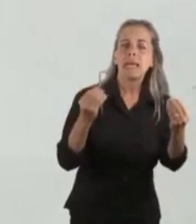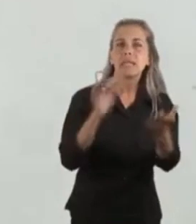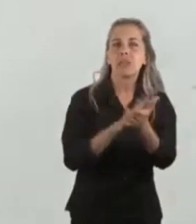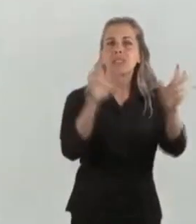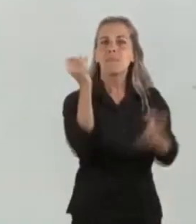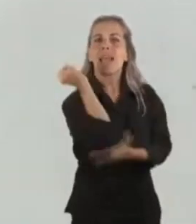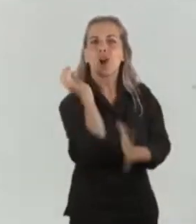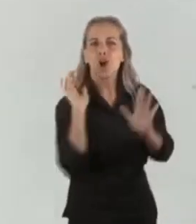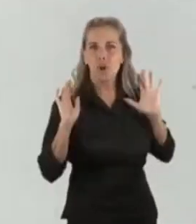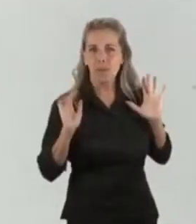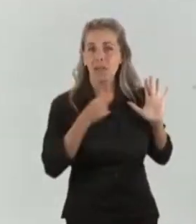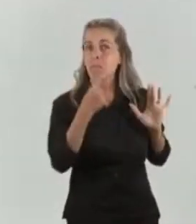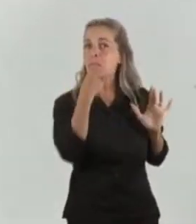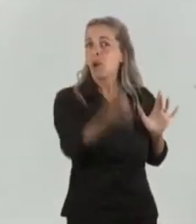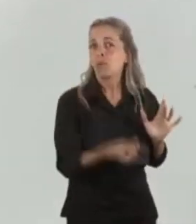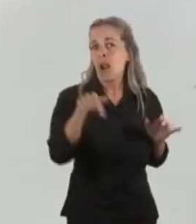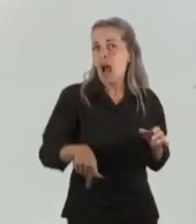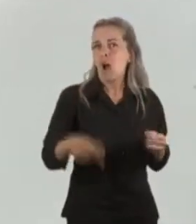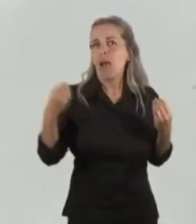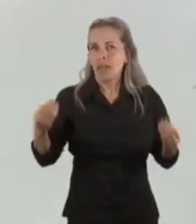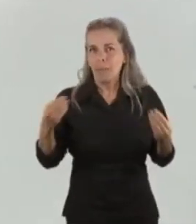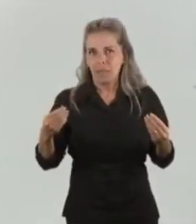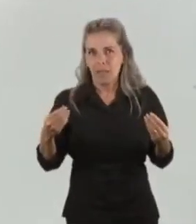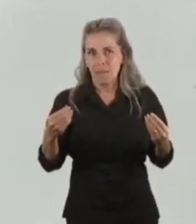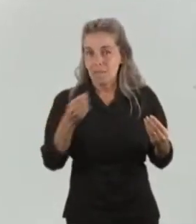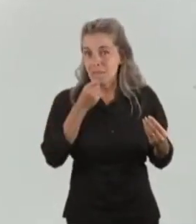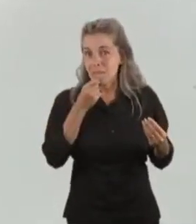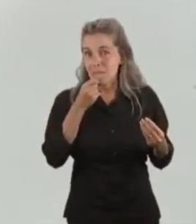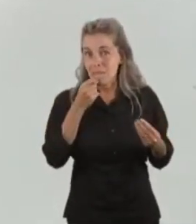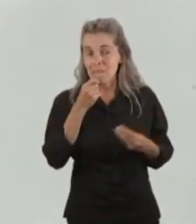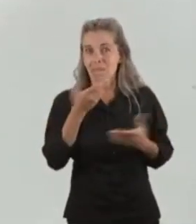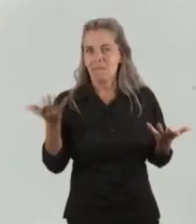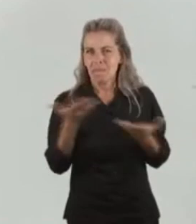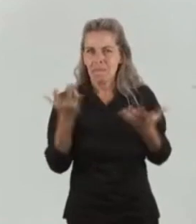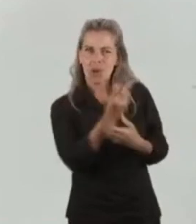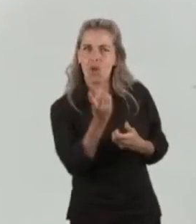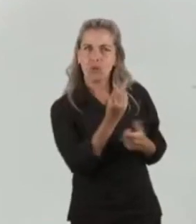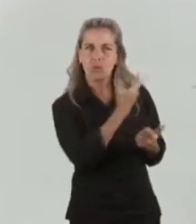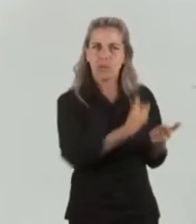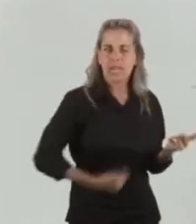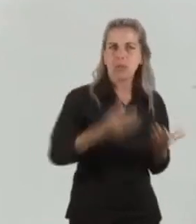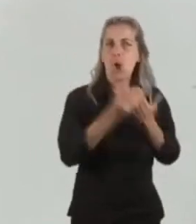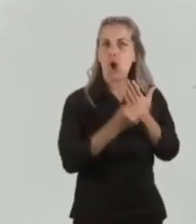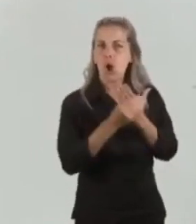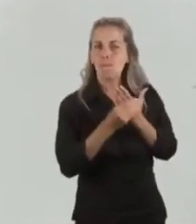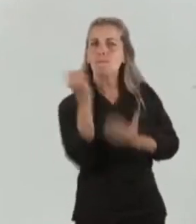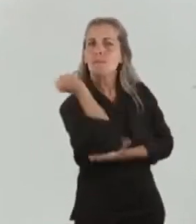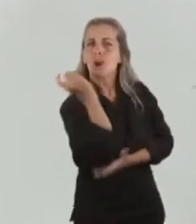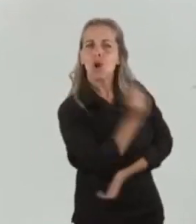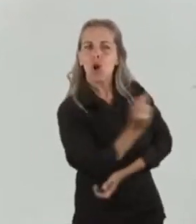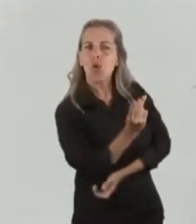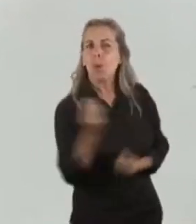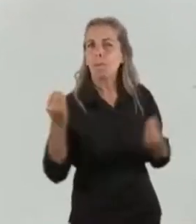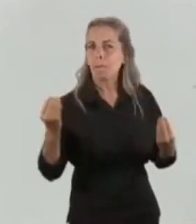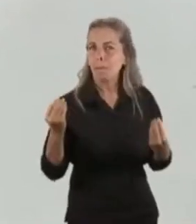le Quiero consultar eh si efectivamente ese ese pronóstico se está cumpliendo es decir si ustedes creen que